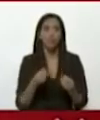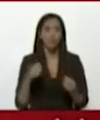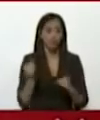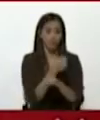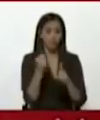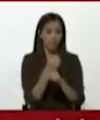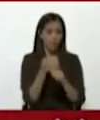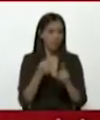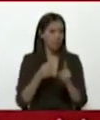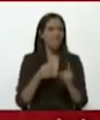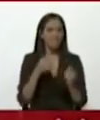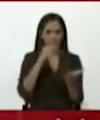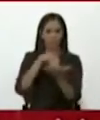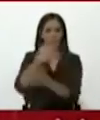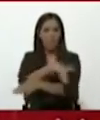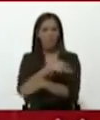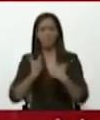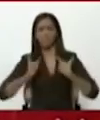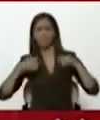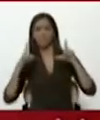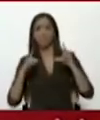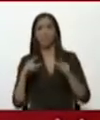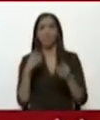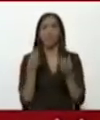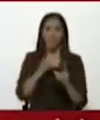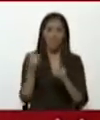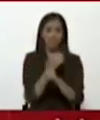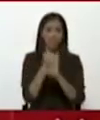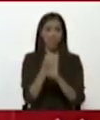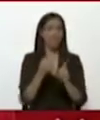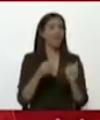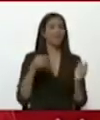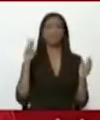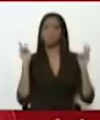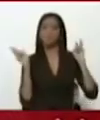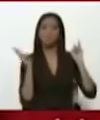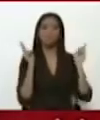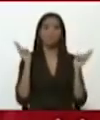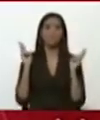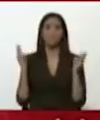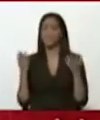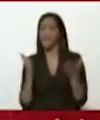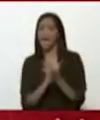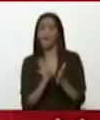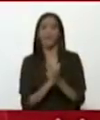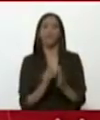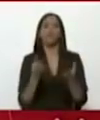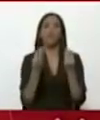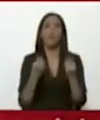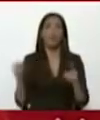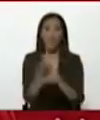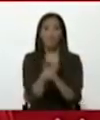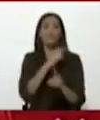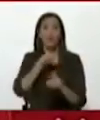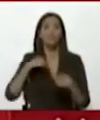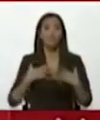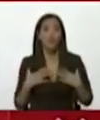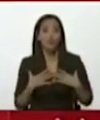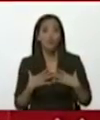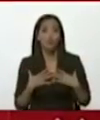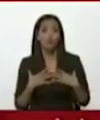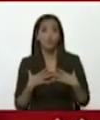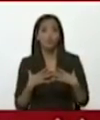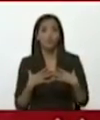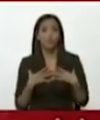calles. Y muchos de los torturadores nuestros están por allí caminando con campante y sonante. Y muchos de los torturadores